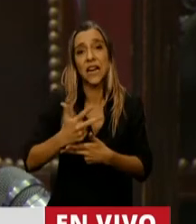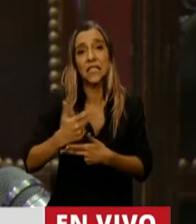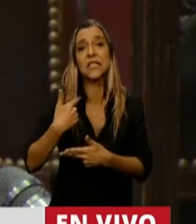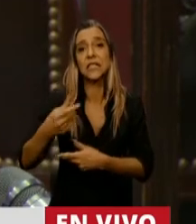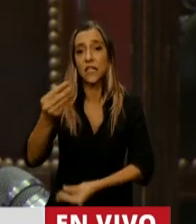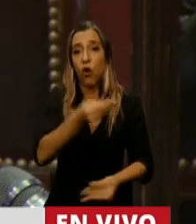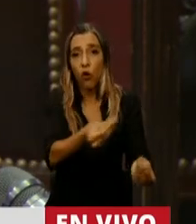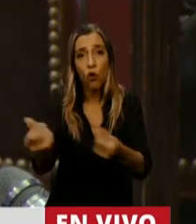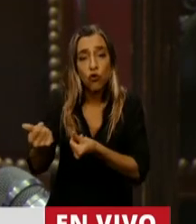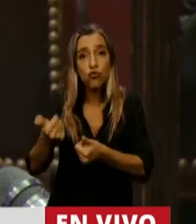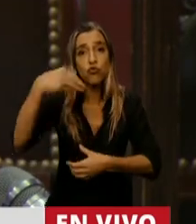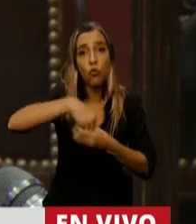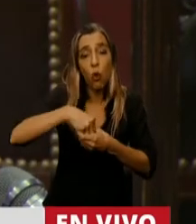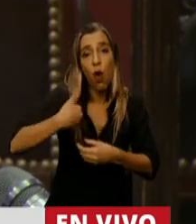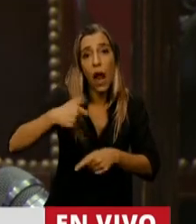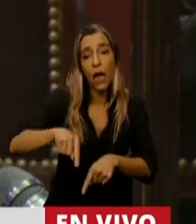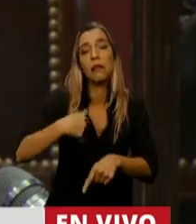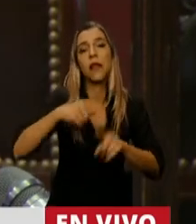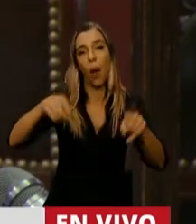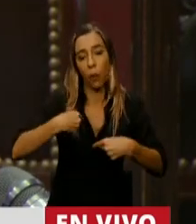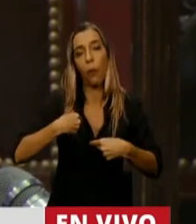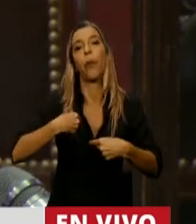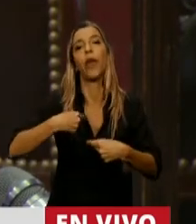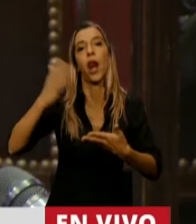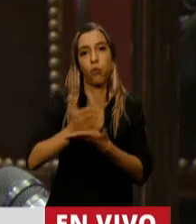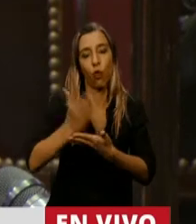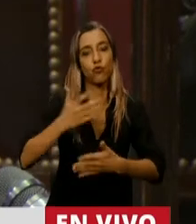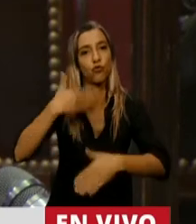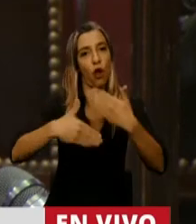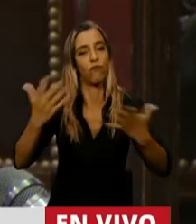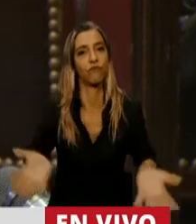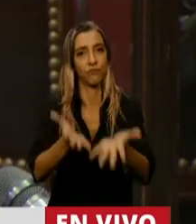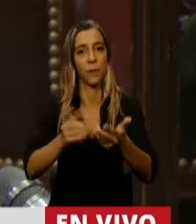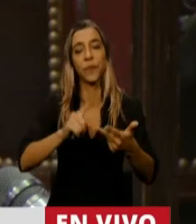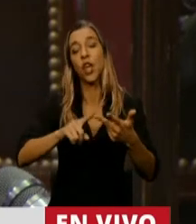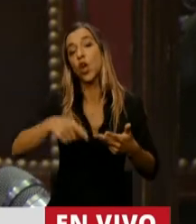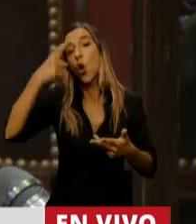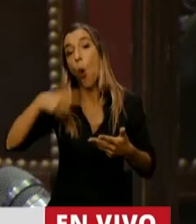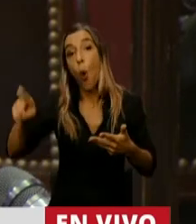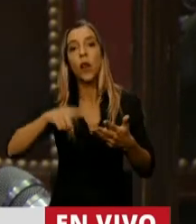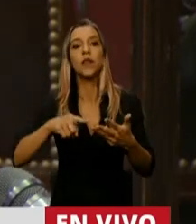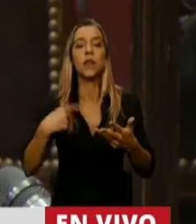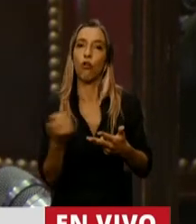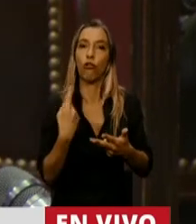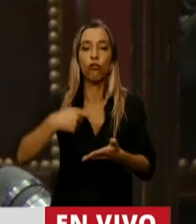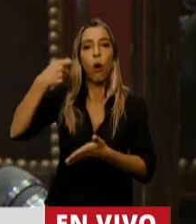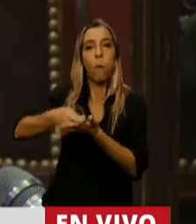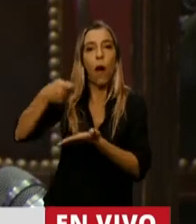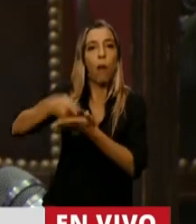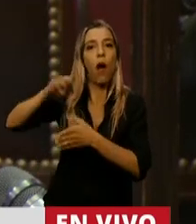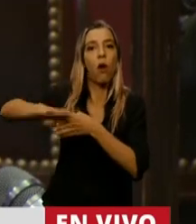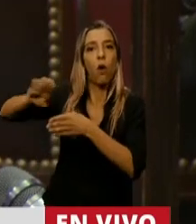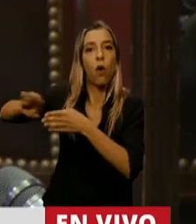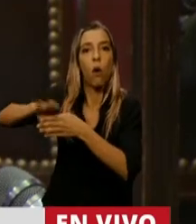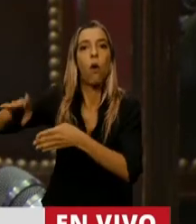en el centro de nuestra estrategia de crecimiento. Y por último, no podemos volver a pagar deuda a costa del hambre y la exclusión de los argentinos.